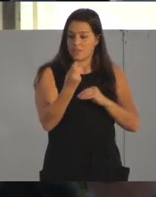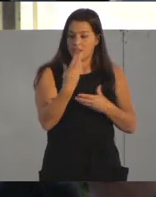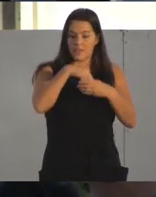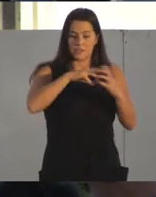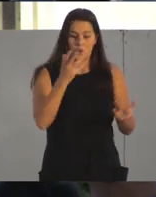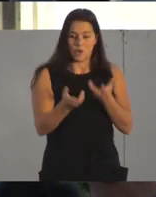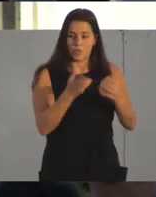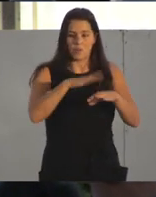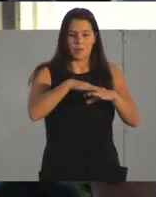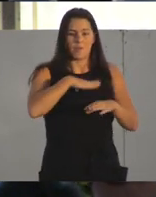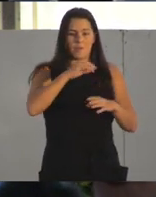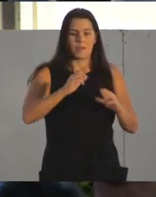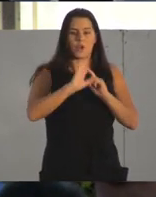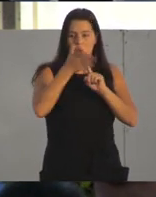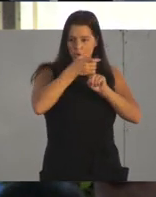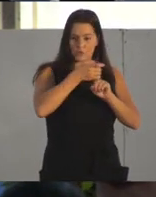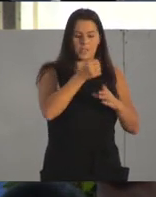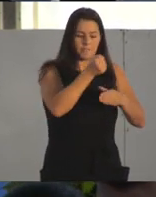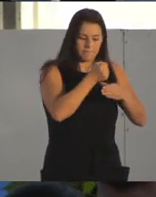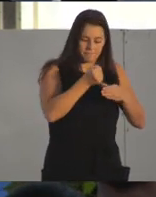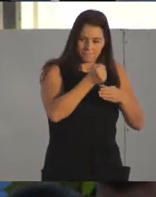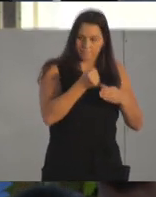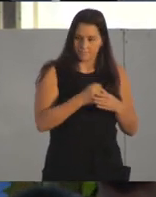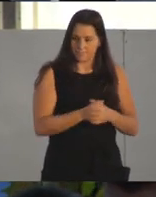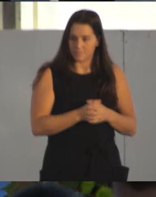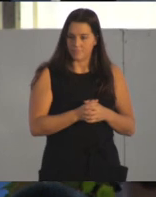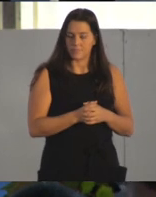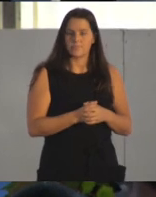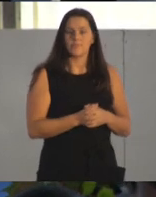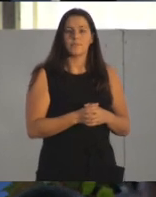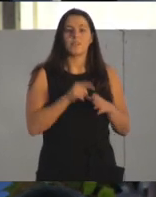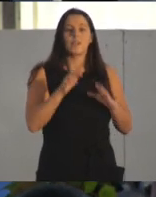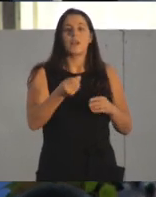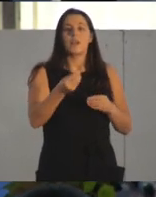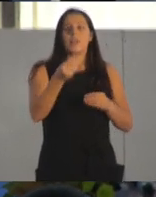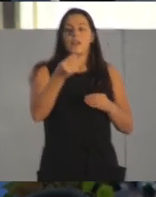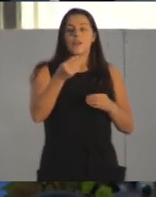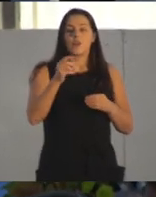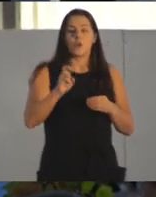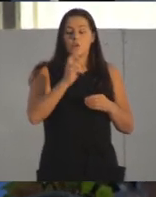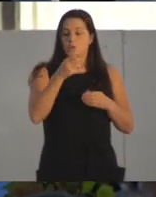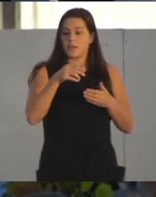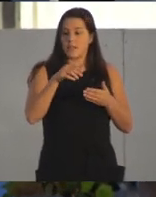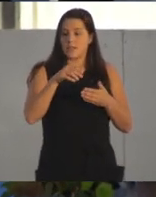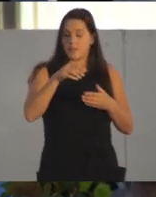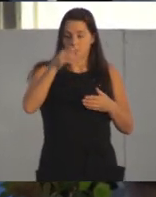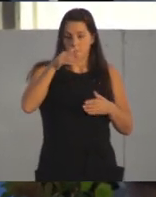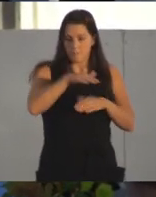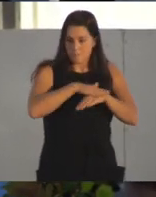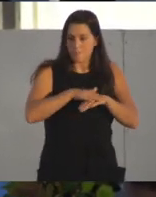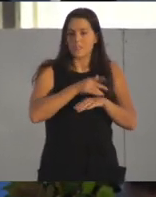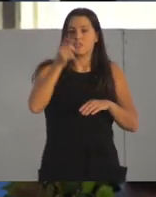los texturizados. La herramienta más esencial y más importante a tener va a ser